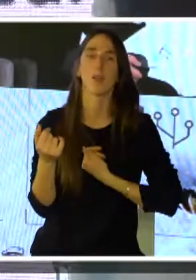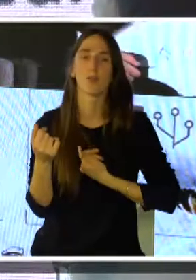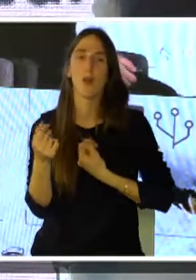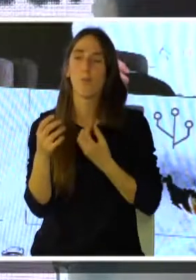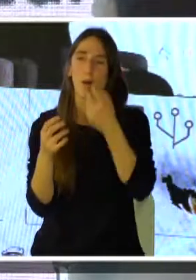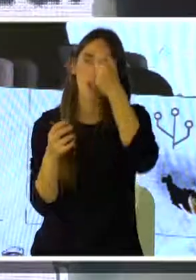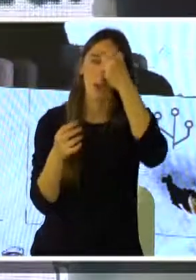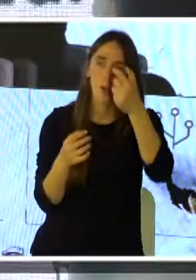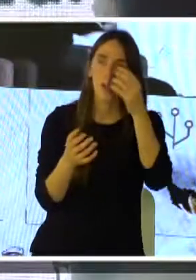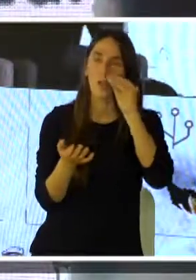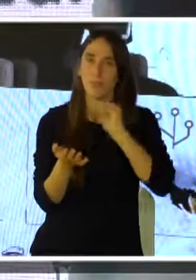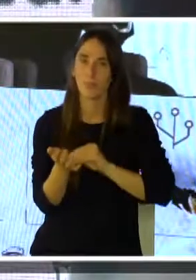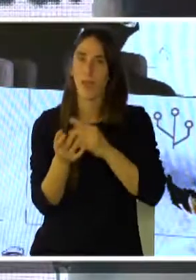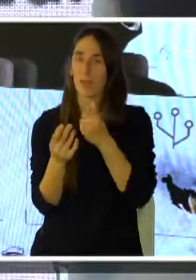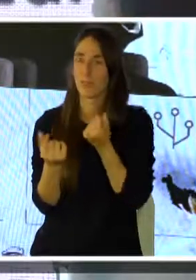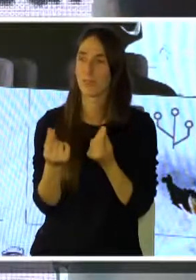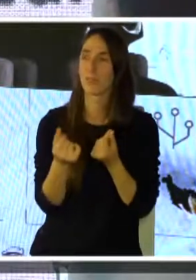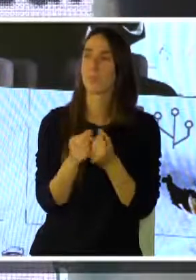aplicadas.